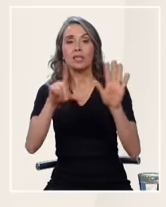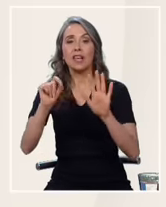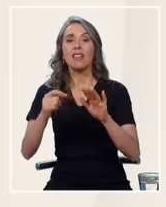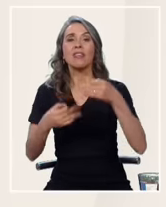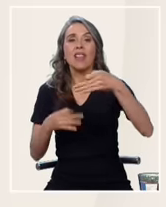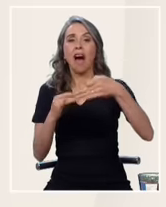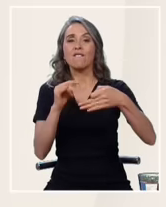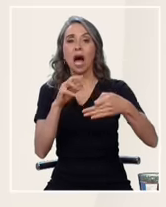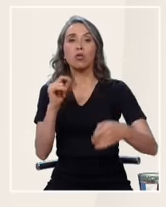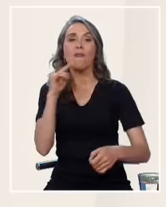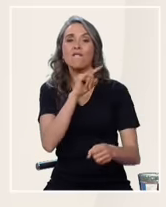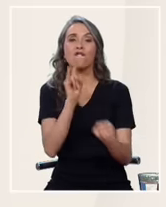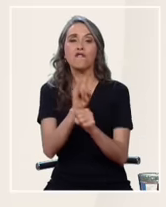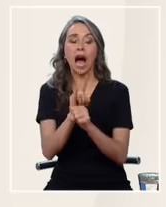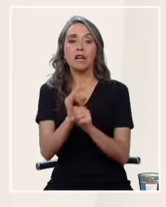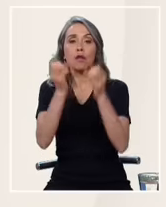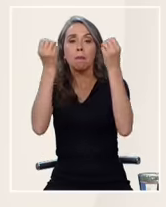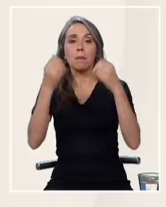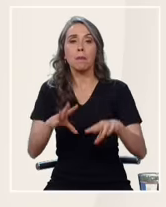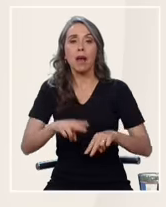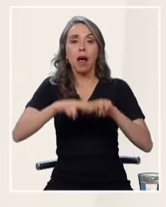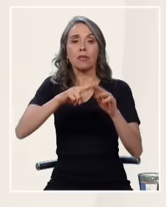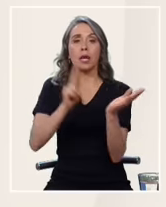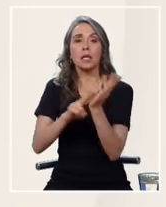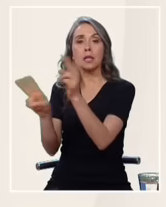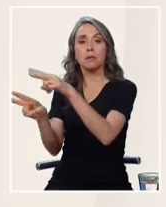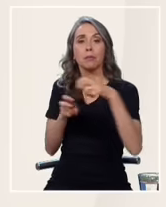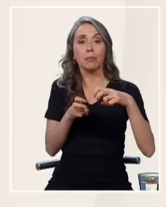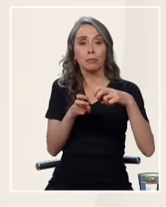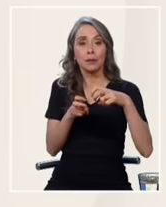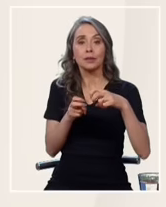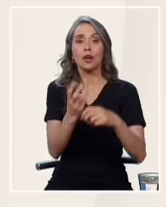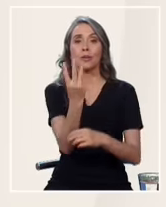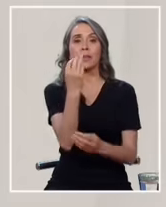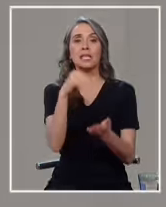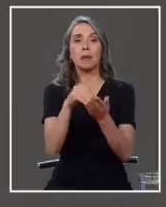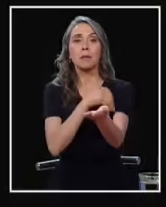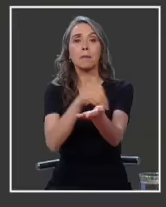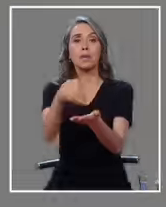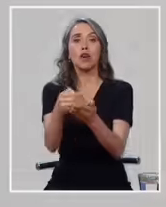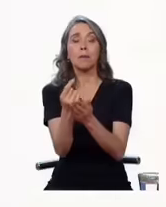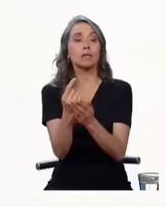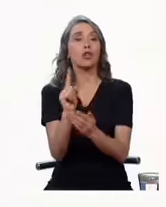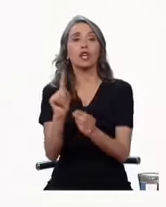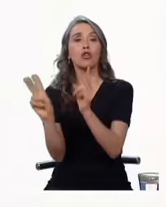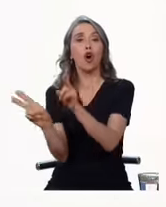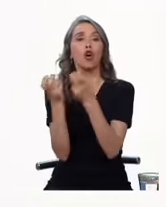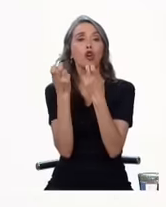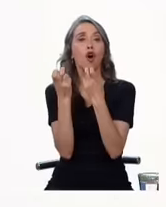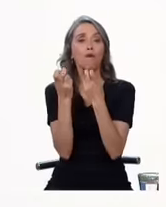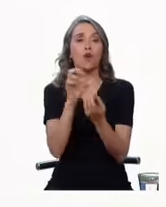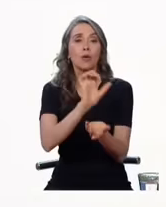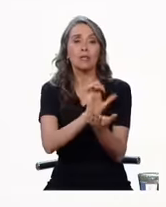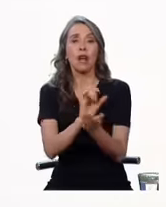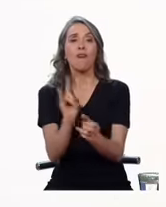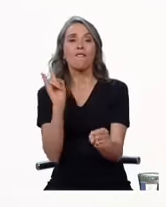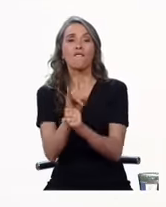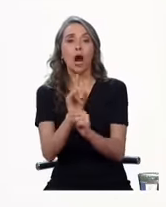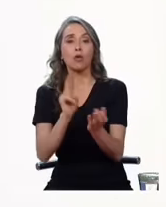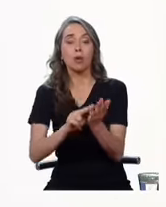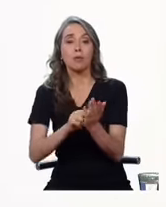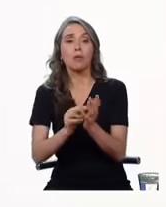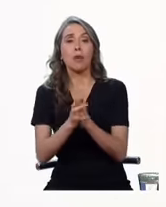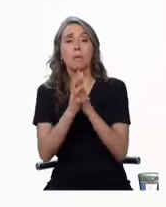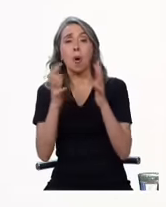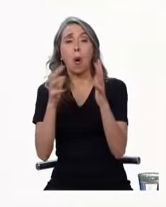falsas, generando un perjuicio fiscal por casi 13.000 millones de pesos. En este caso se trata de un fraude tributario de